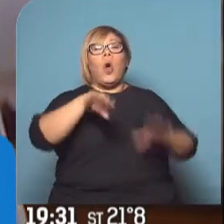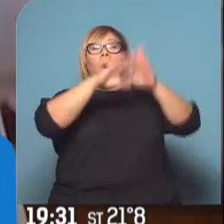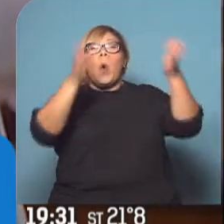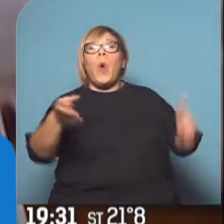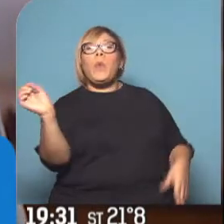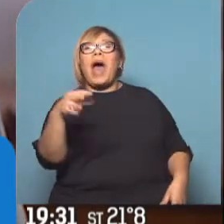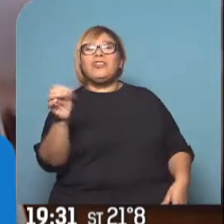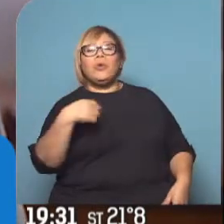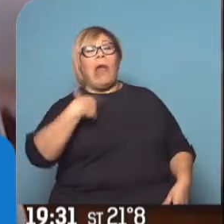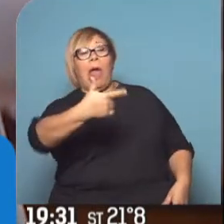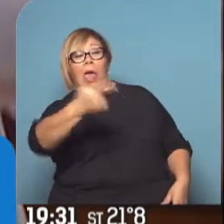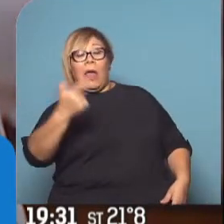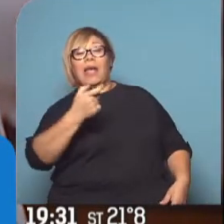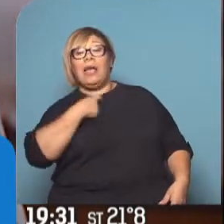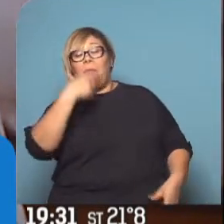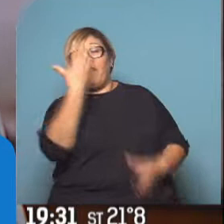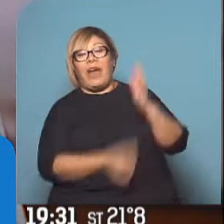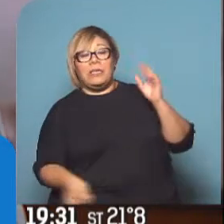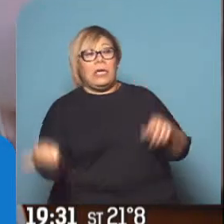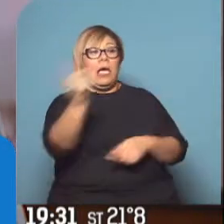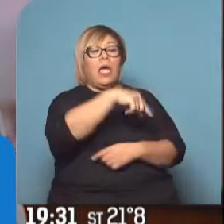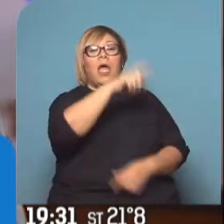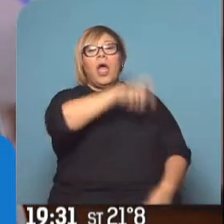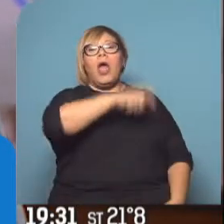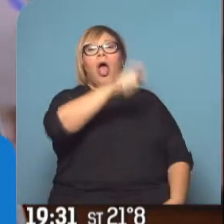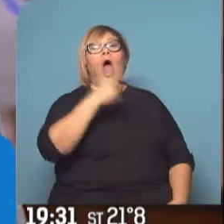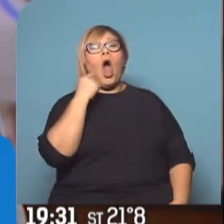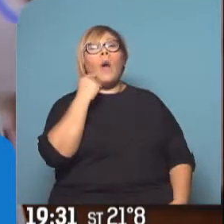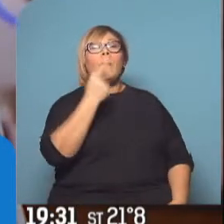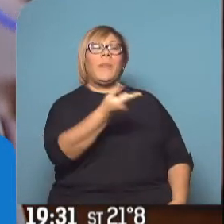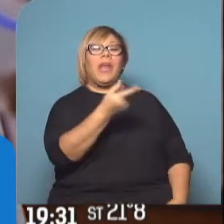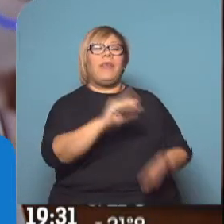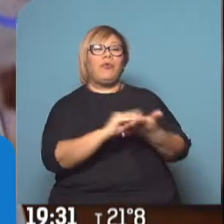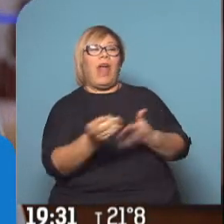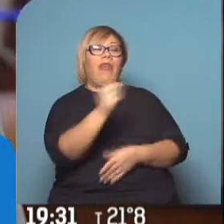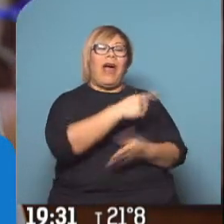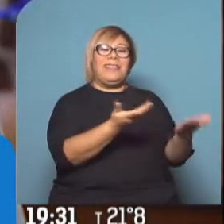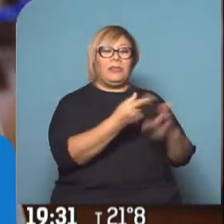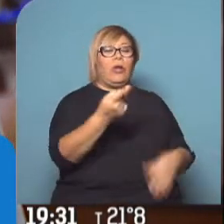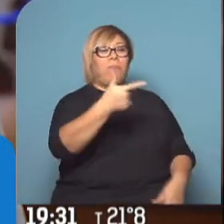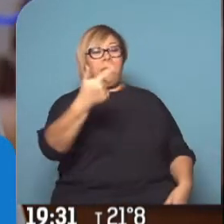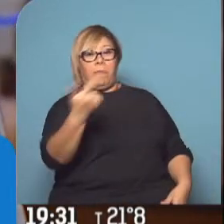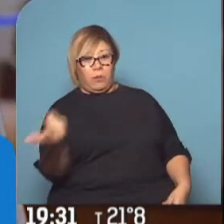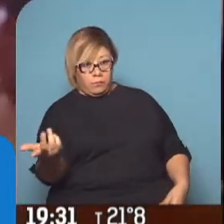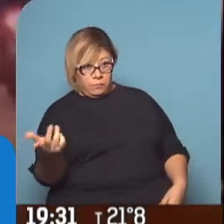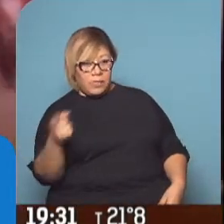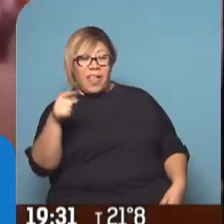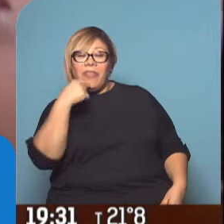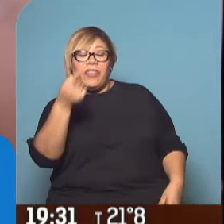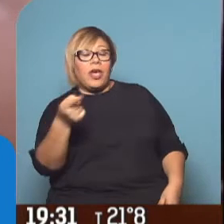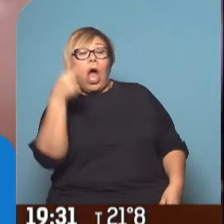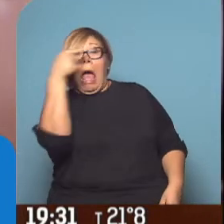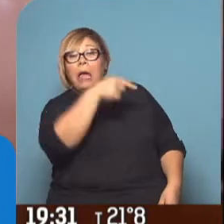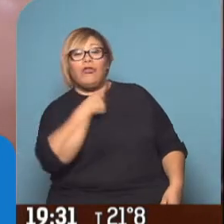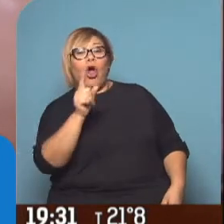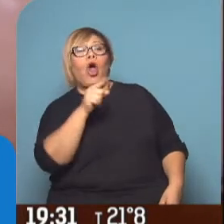lo vuelve a reconocer acá frente a la justicia argentina, está asumiendo que tuvo la intención por lo menos de pegarle al tacho, de disparar. No solamente eso, sino que tendría